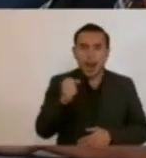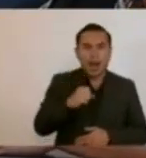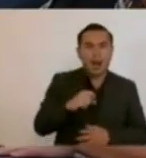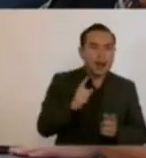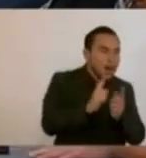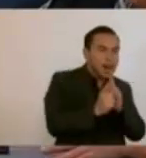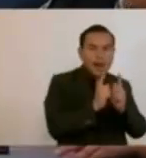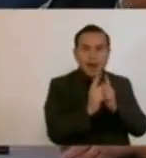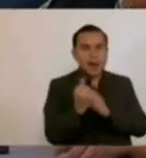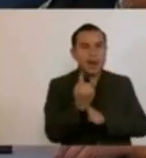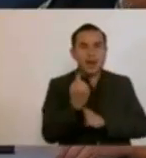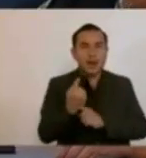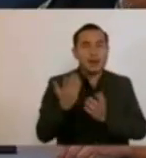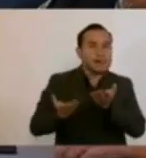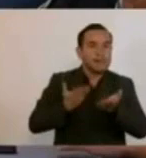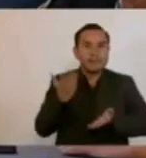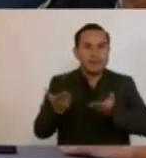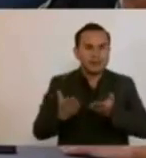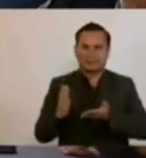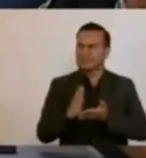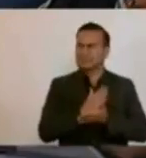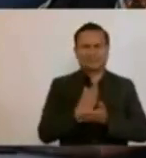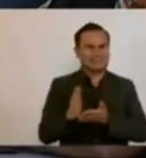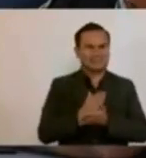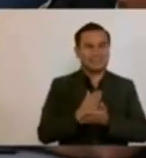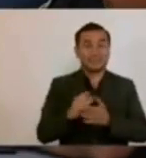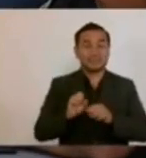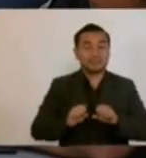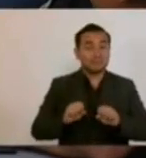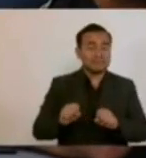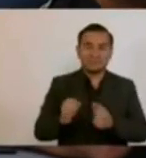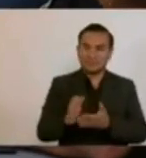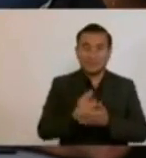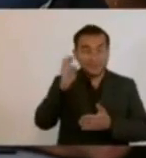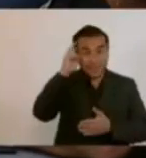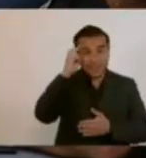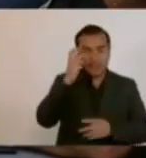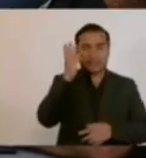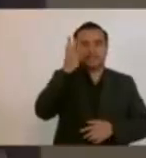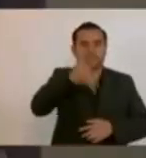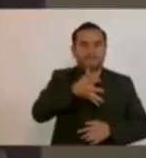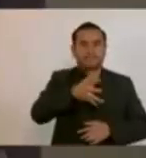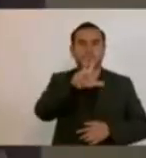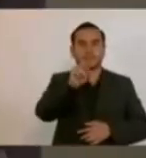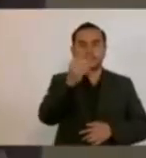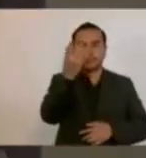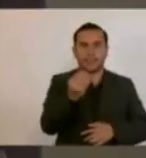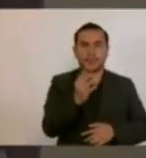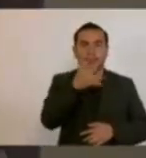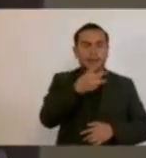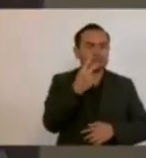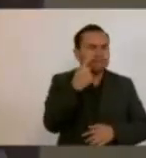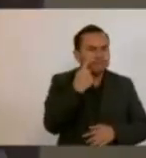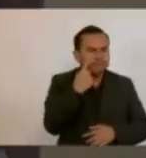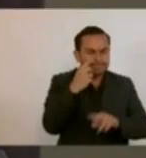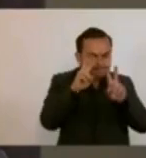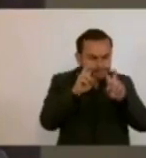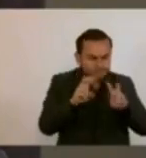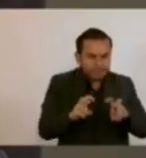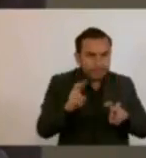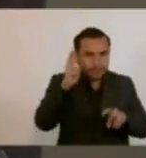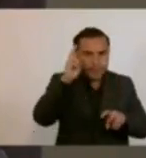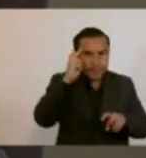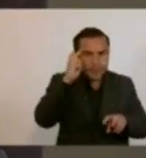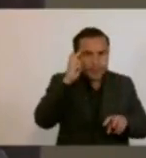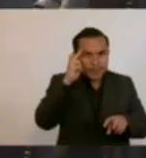fue al supermercado, fue al mercado, no pasó nada de eso porque se puso en cuarentena inmediatamente. También quiero decir que se